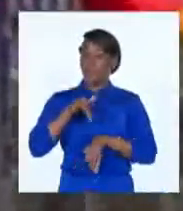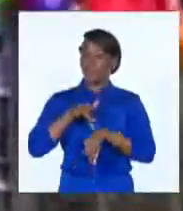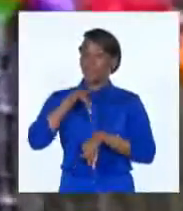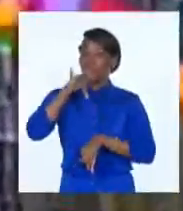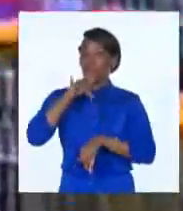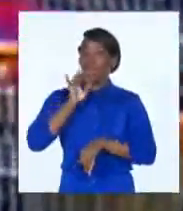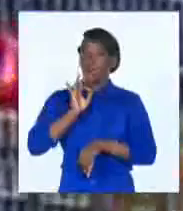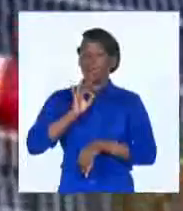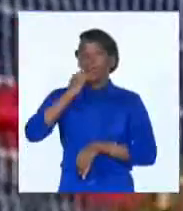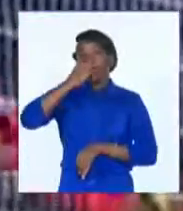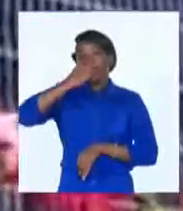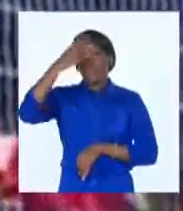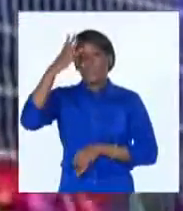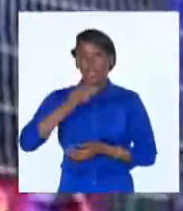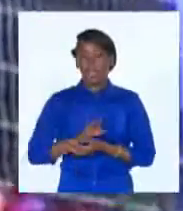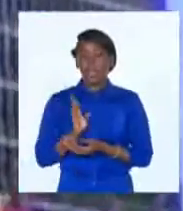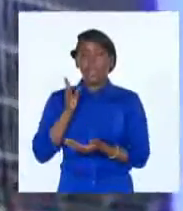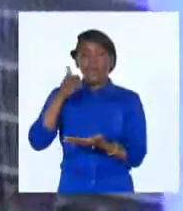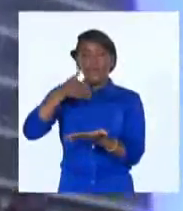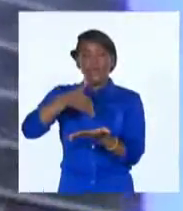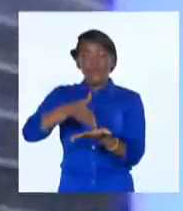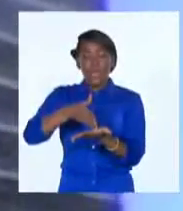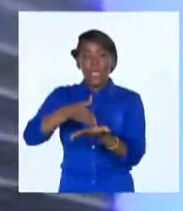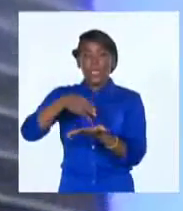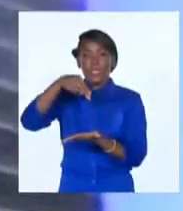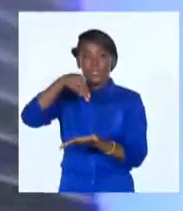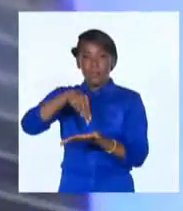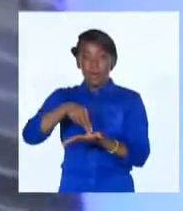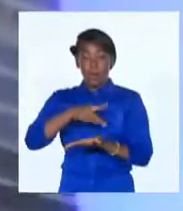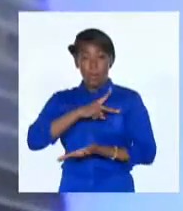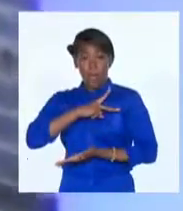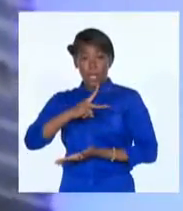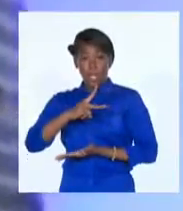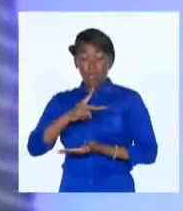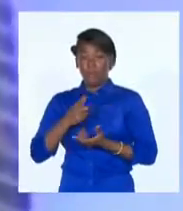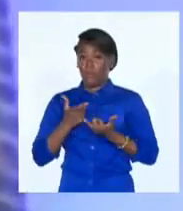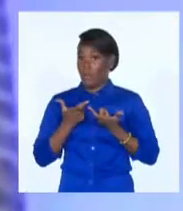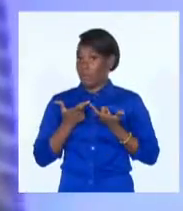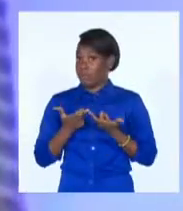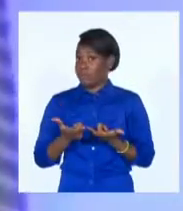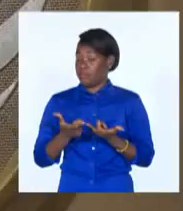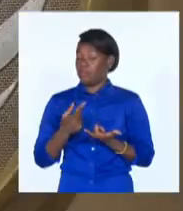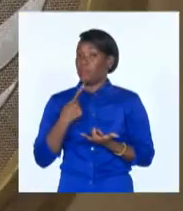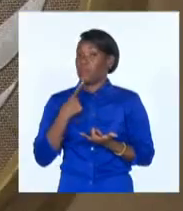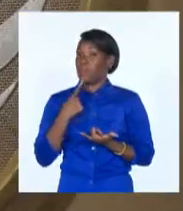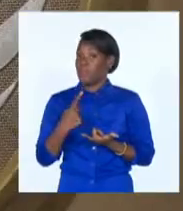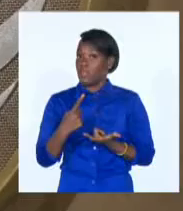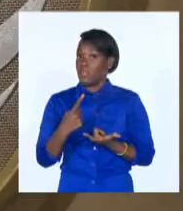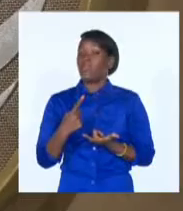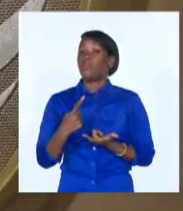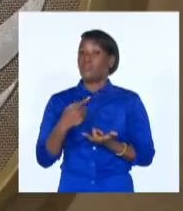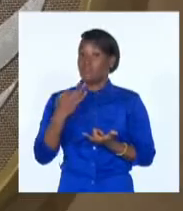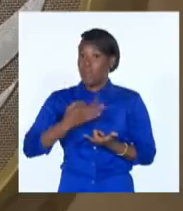Unidas, para desde la Asamblea General y con la valentía y firmeza de siempre, hablar en nombre del Grupo de